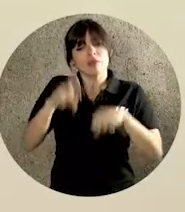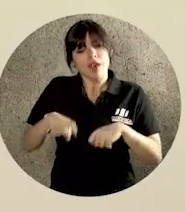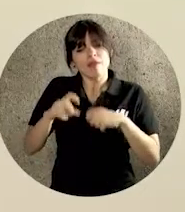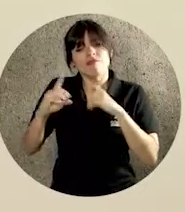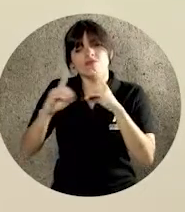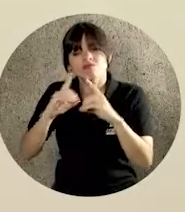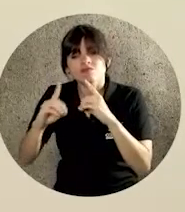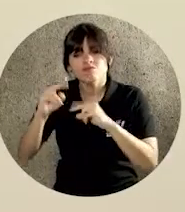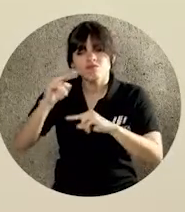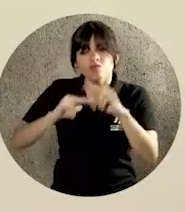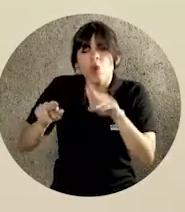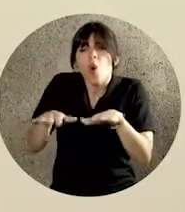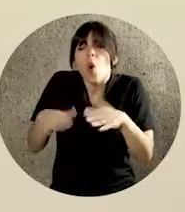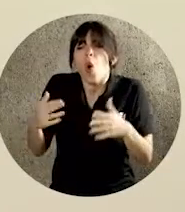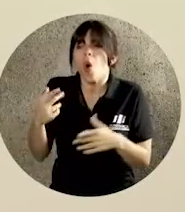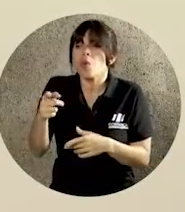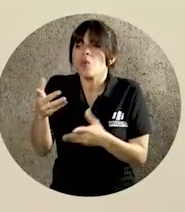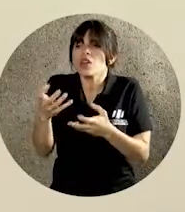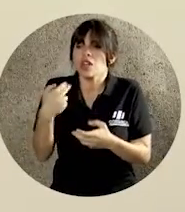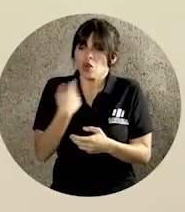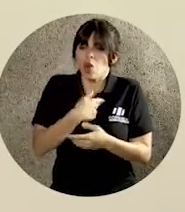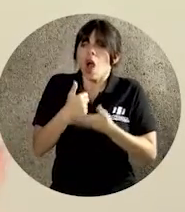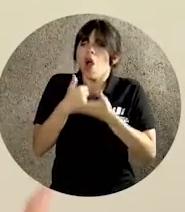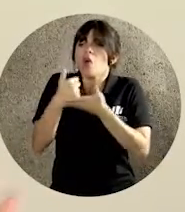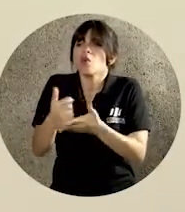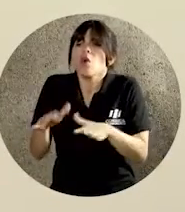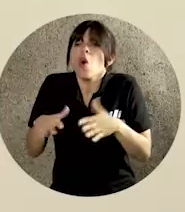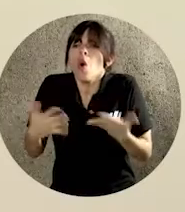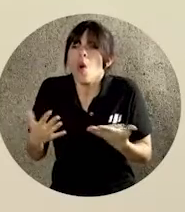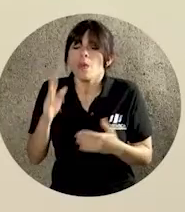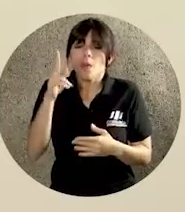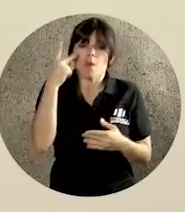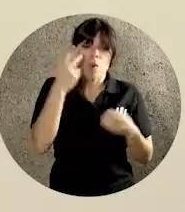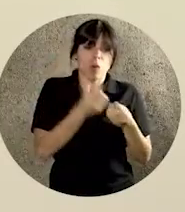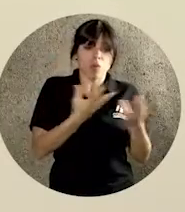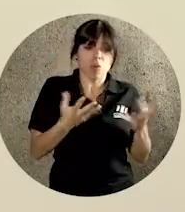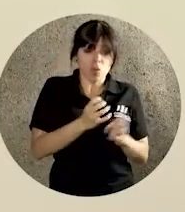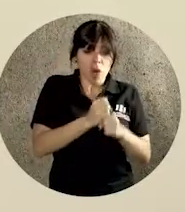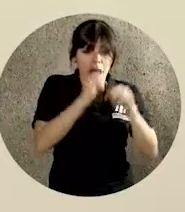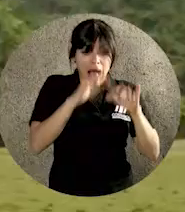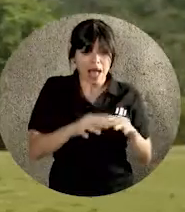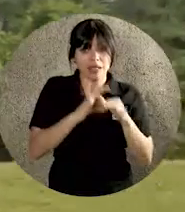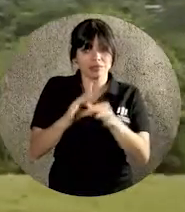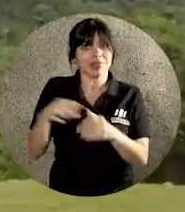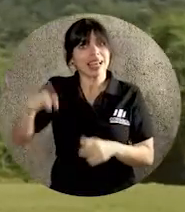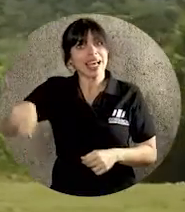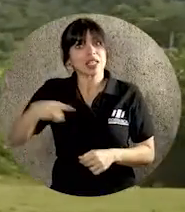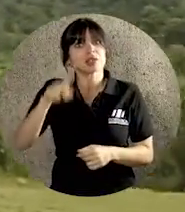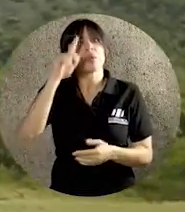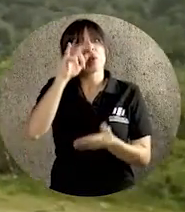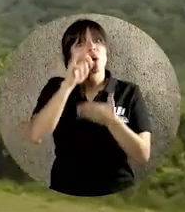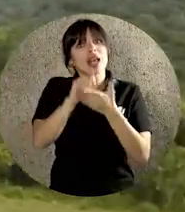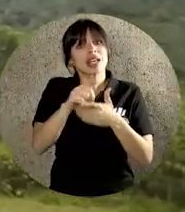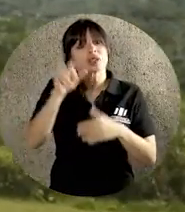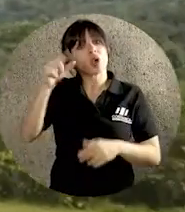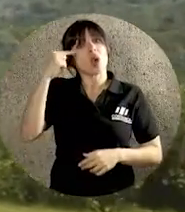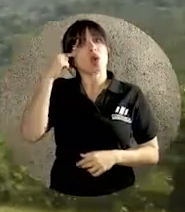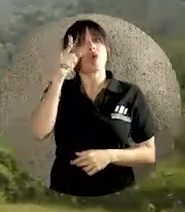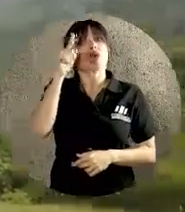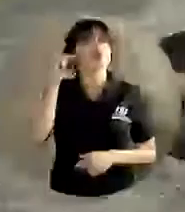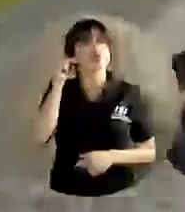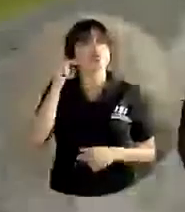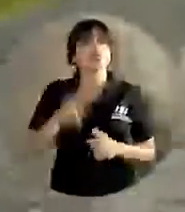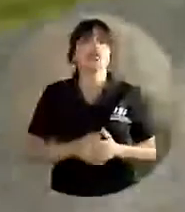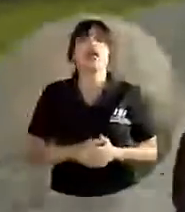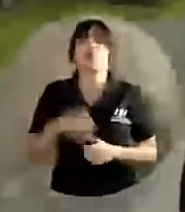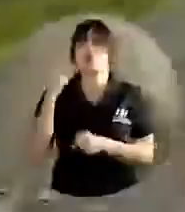negociar sobre cómo quieren que intervengamos y sobre cómo quieren las políticas públicas que les afectan. Es por eso que la Administración Solís